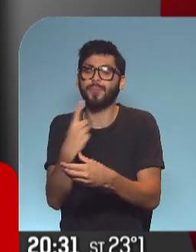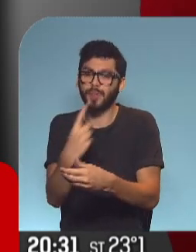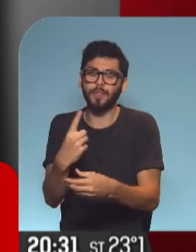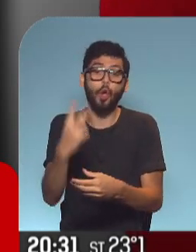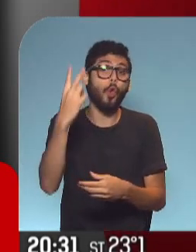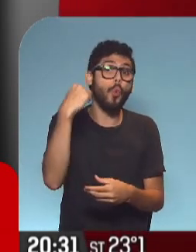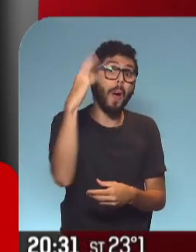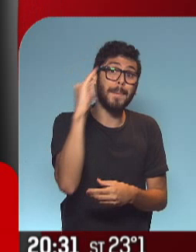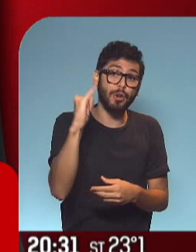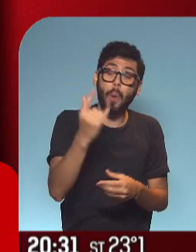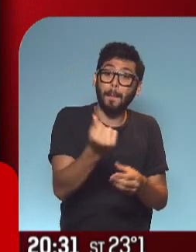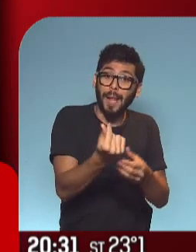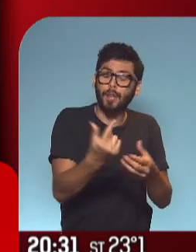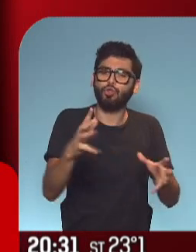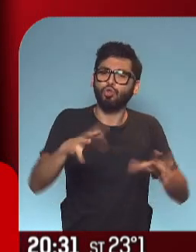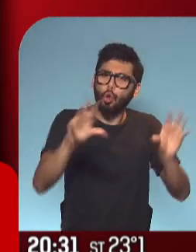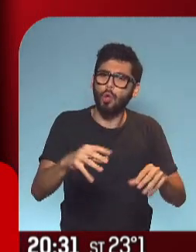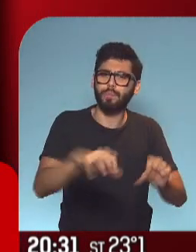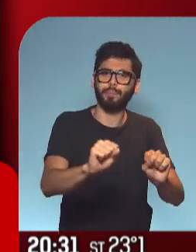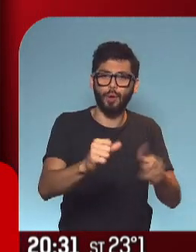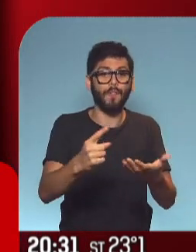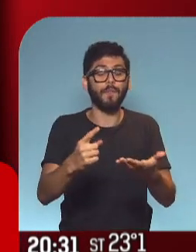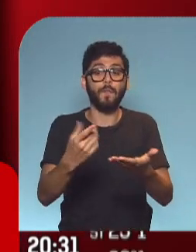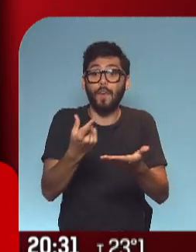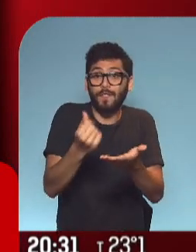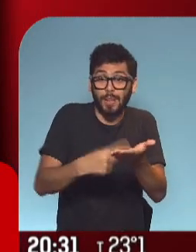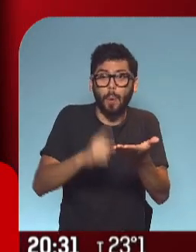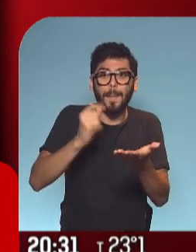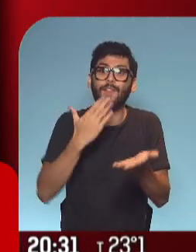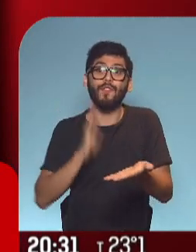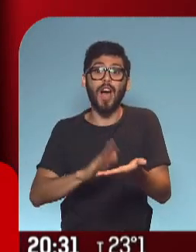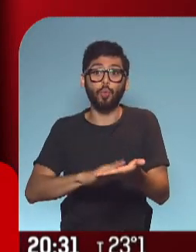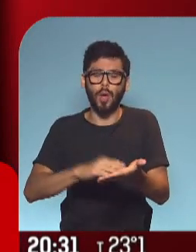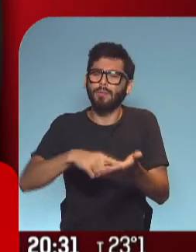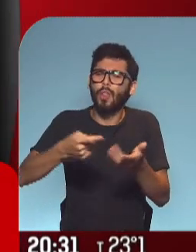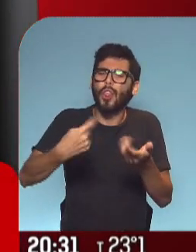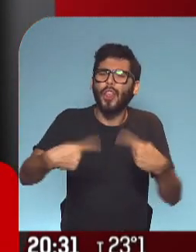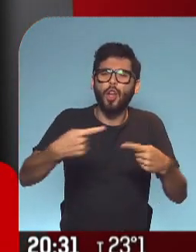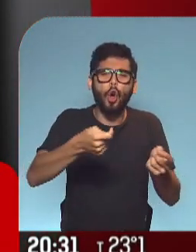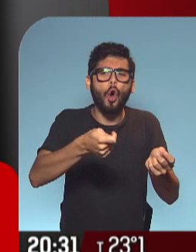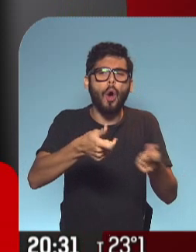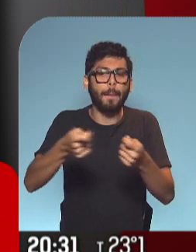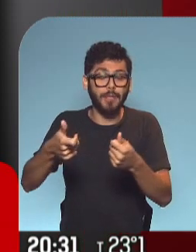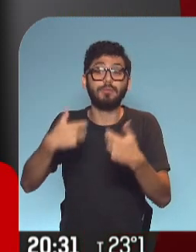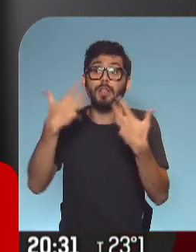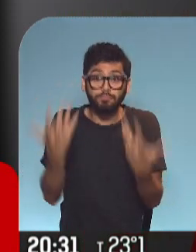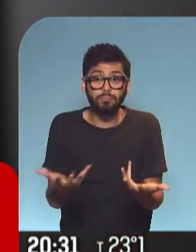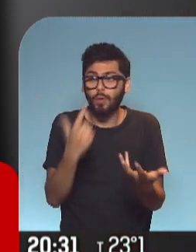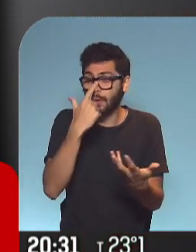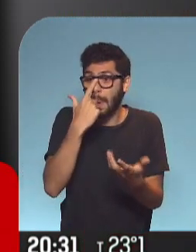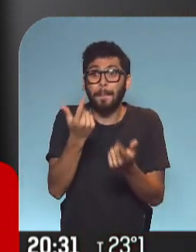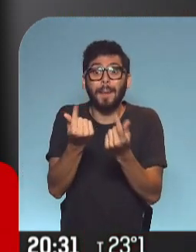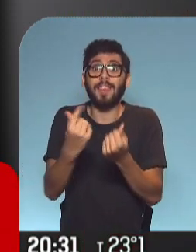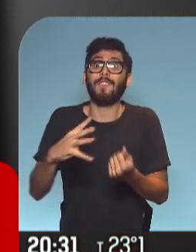recuperar todo el dinero en cuestión tanto en efectivo como en facturas en caso de las compras que se habían efectuado de manera que aseguró que no existe faltante